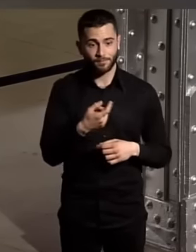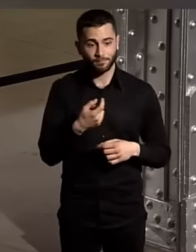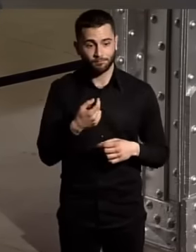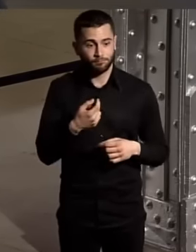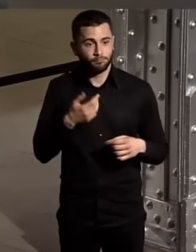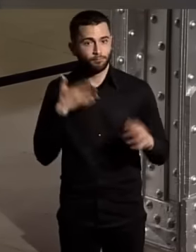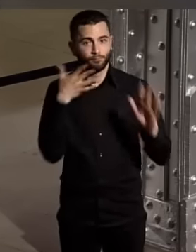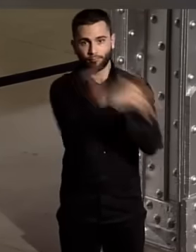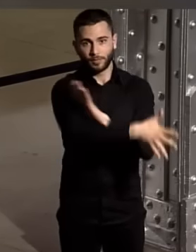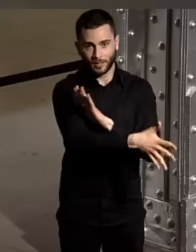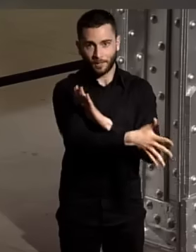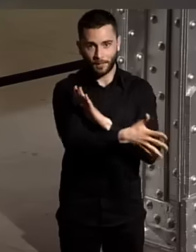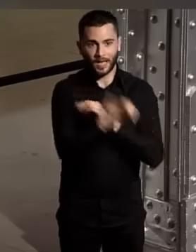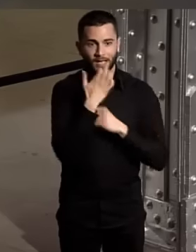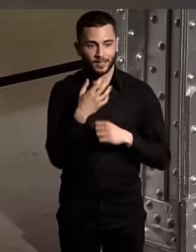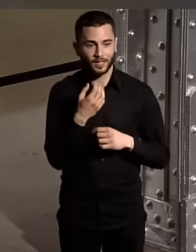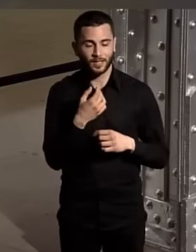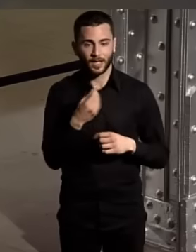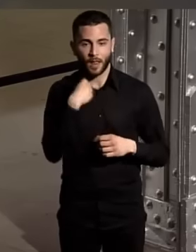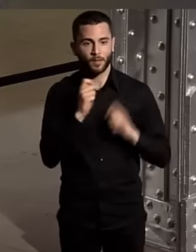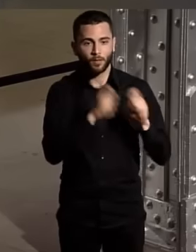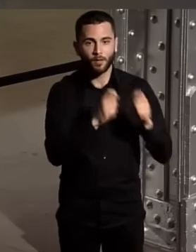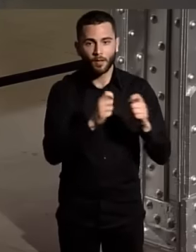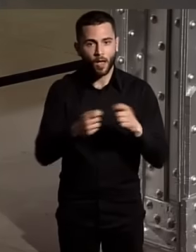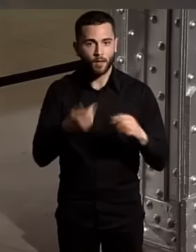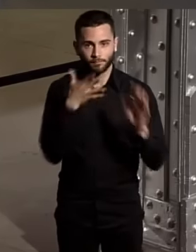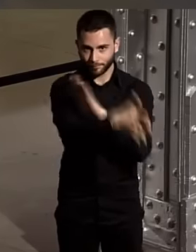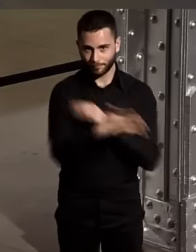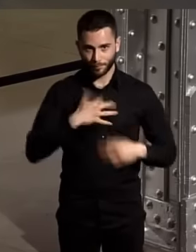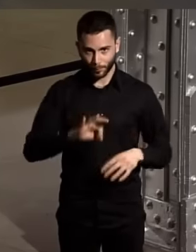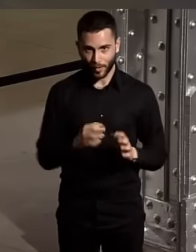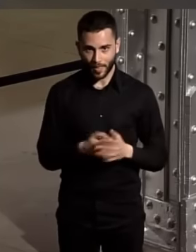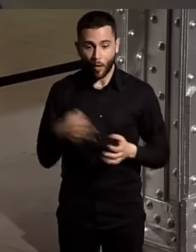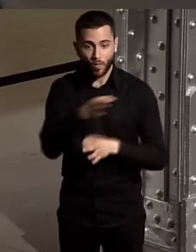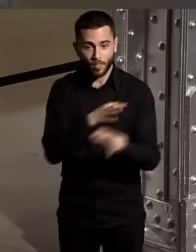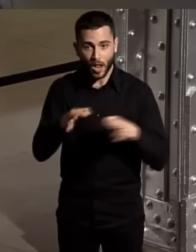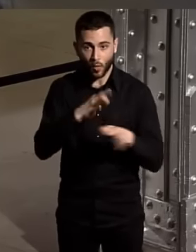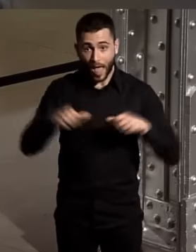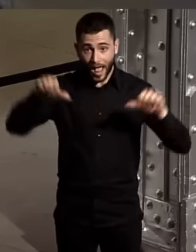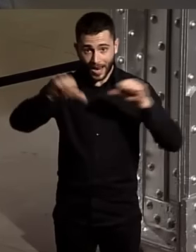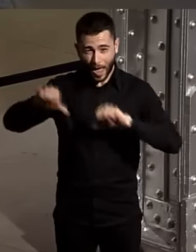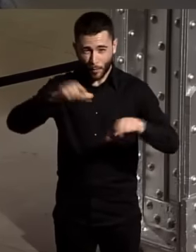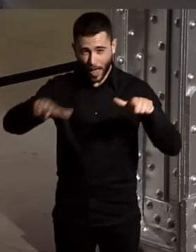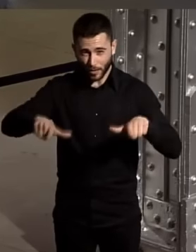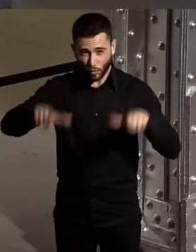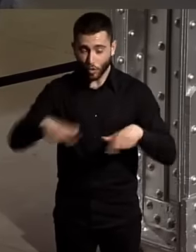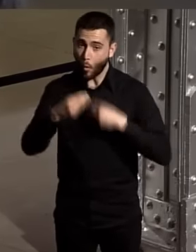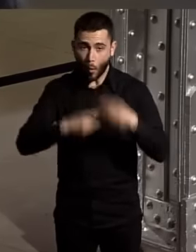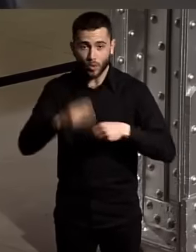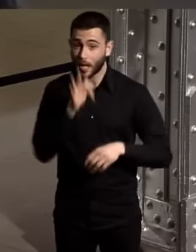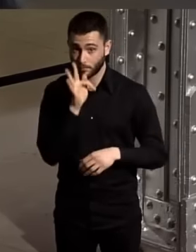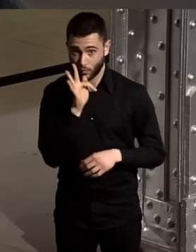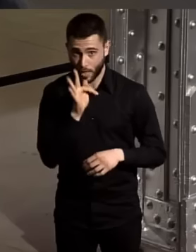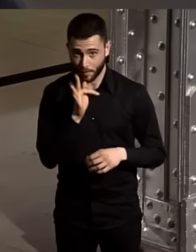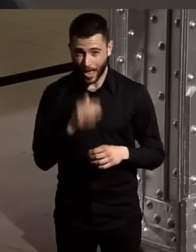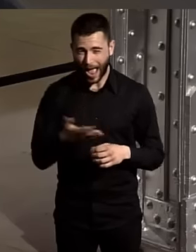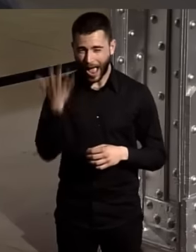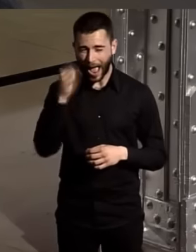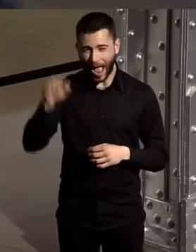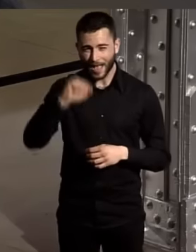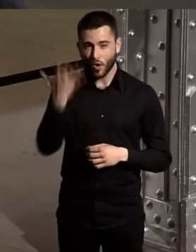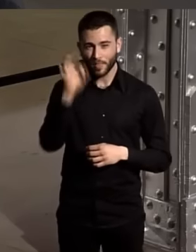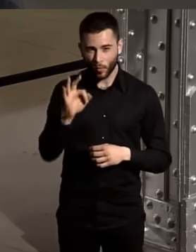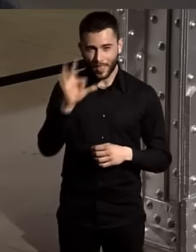principio si las sigues alimentando No de hecho unas células que se utilizan todavía en los laboratorios de todo el mundo pero que se aislaron en los años 50